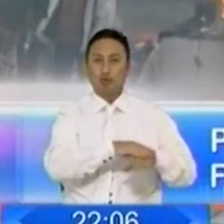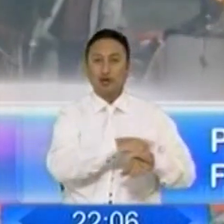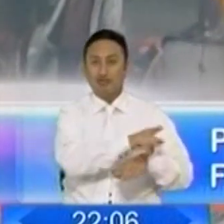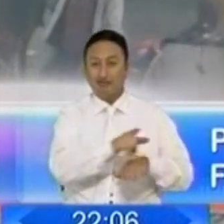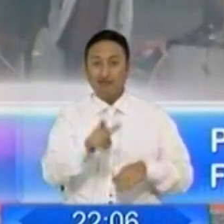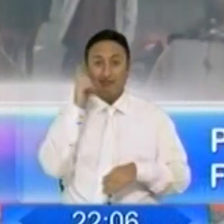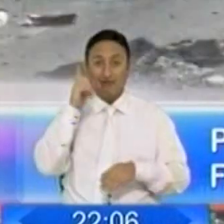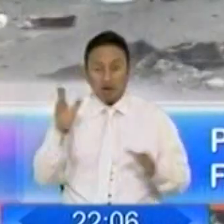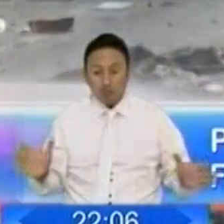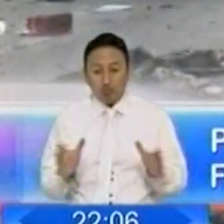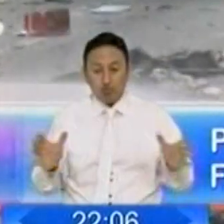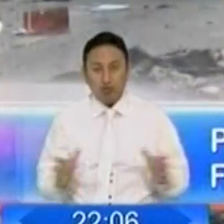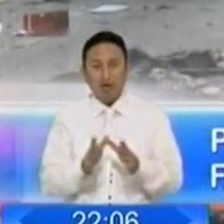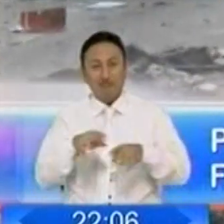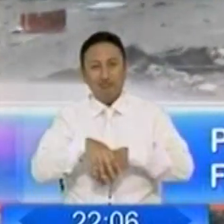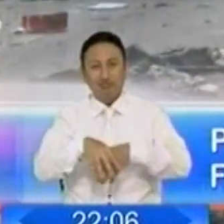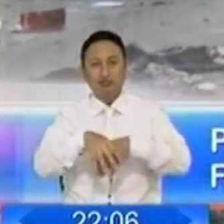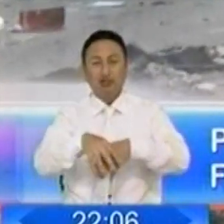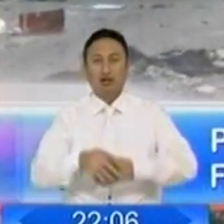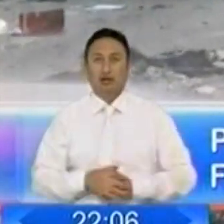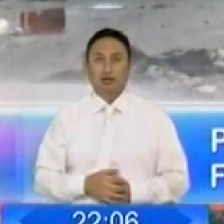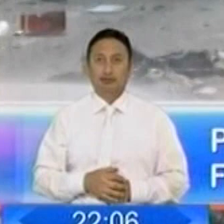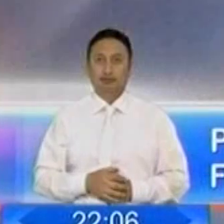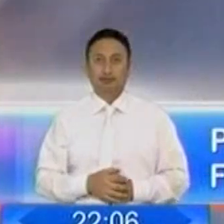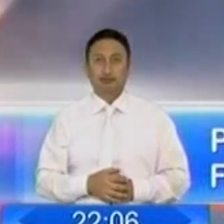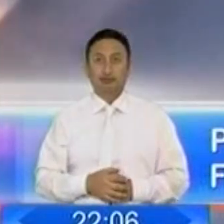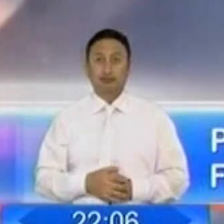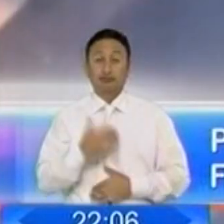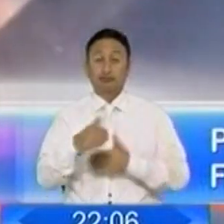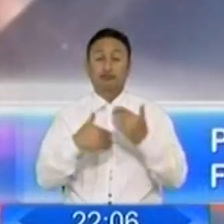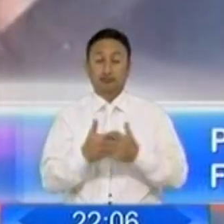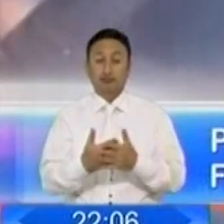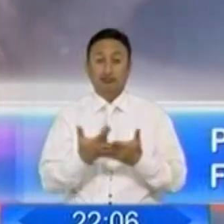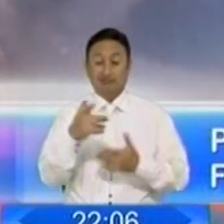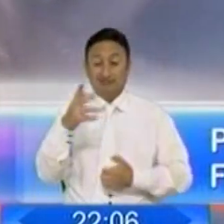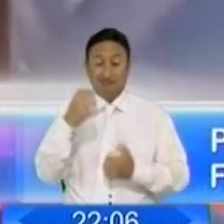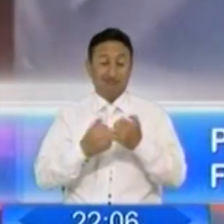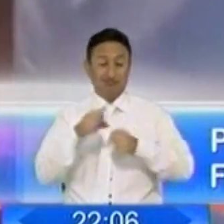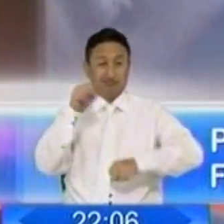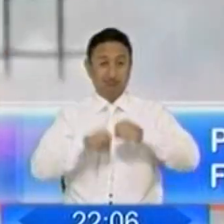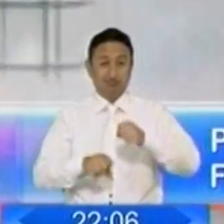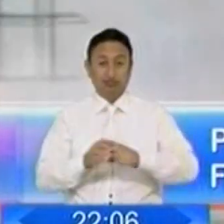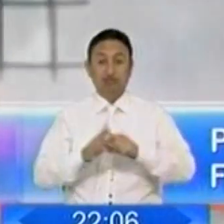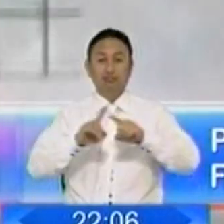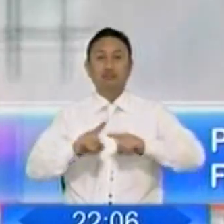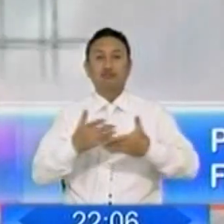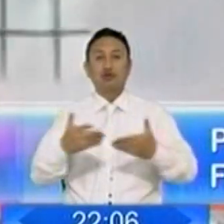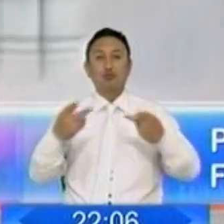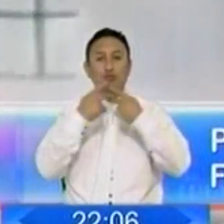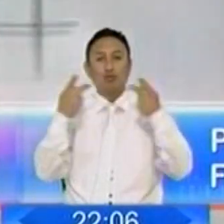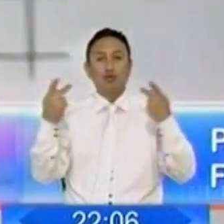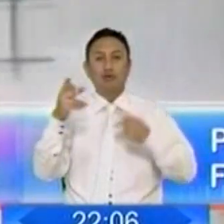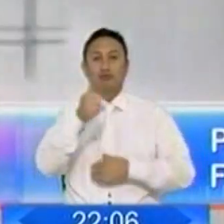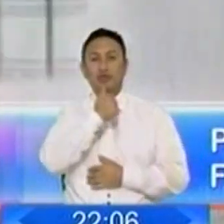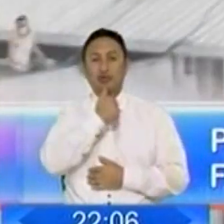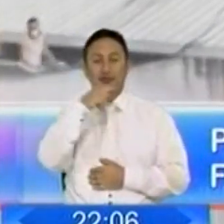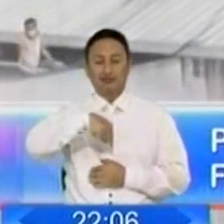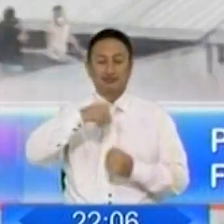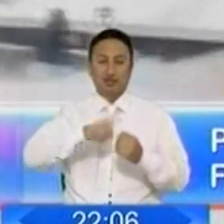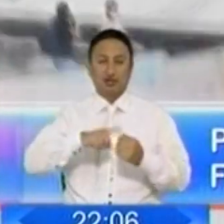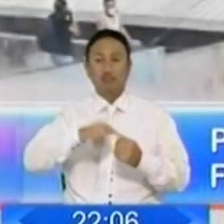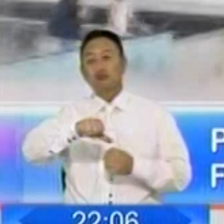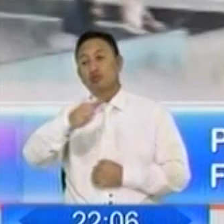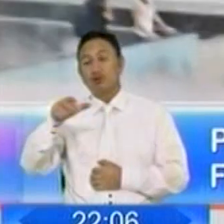presuntos instigadores para las manifestaciones que terminaron en saqueos y destrucción de varios bienes públicos y privados de Quito y